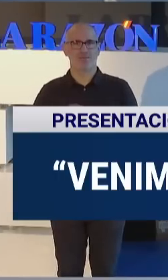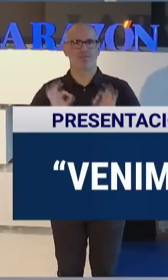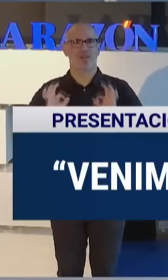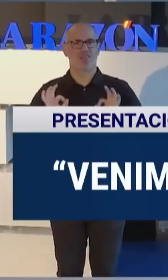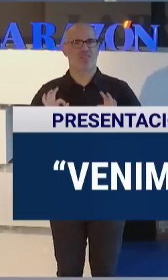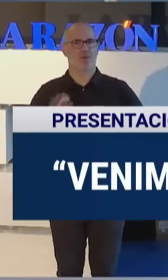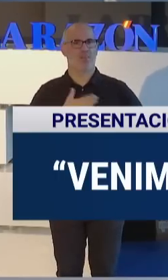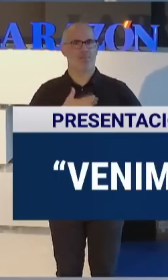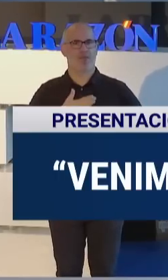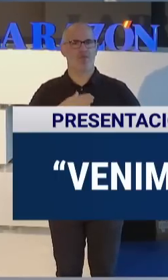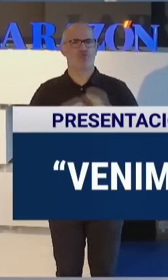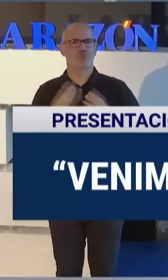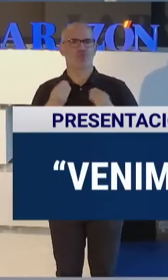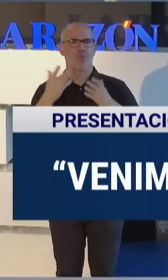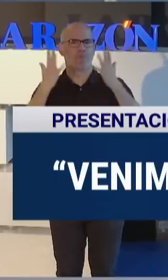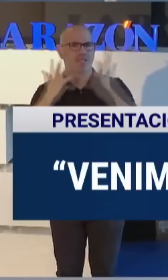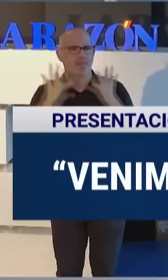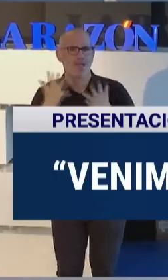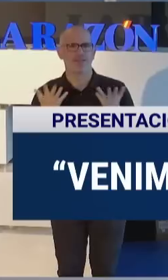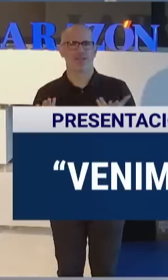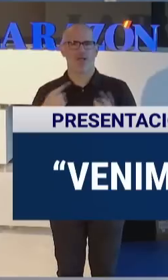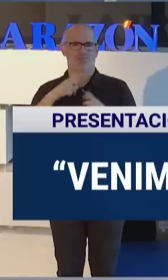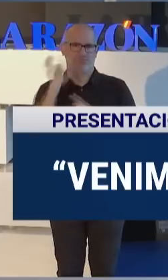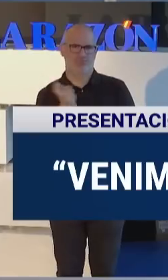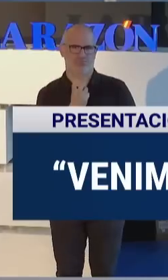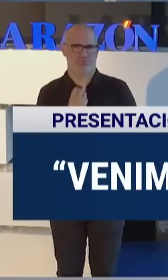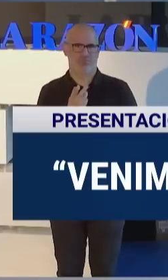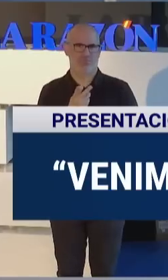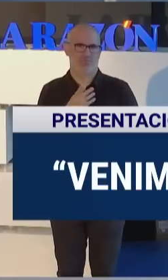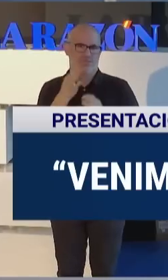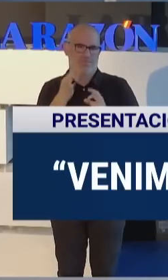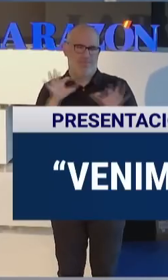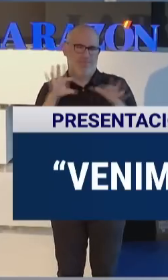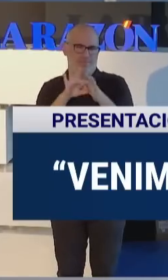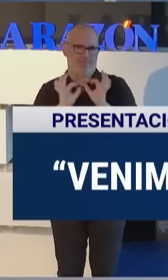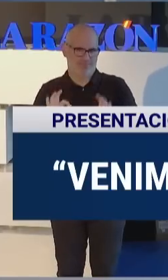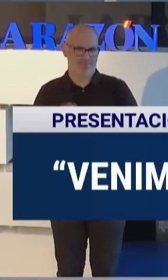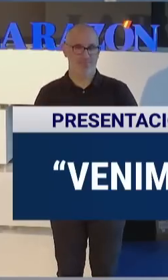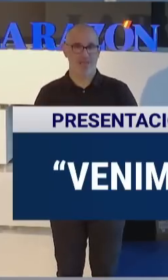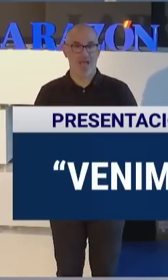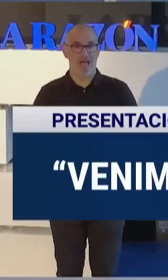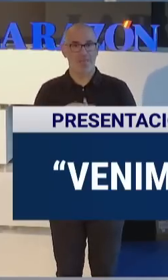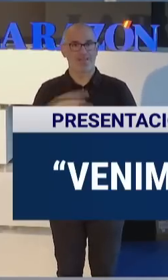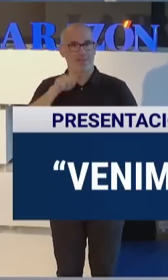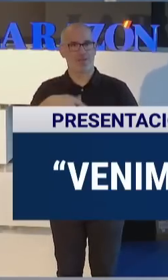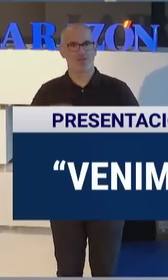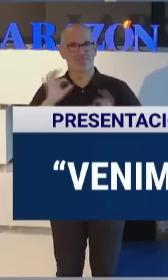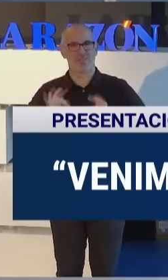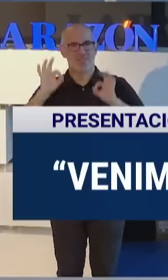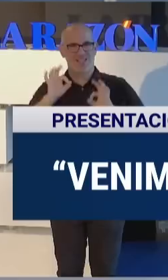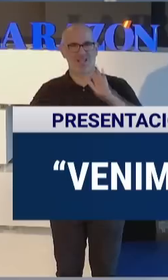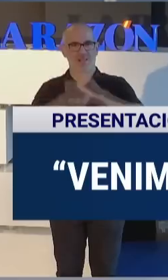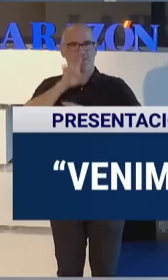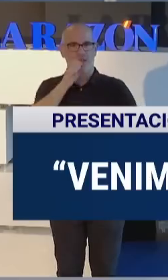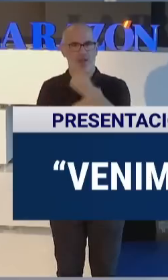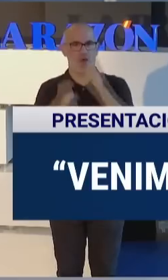tengo, digo, uso mucha matemática y todas esas cosas, con lo cual el segmento es más chiquitito. Además, siendo especialista en crecimiento económico en